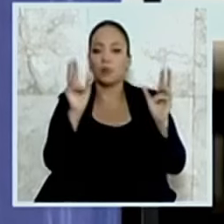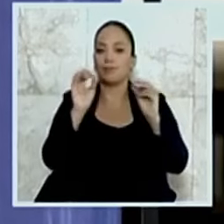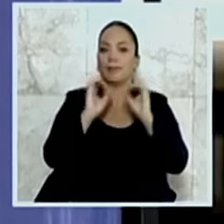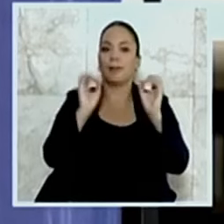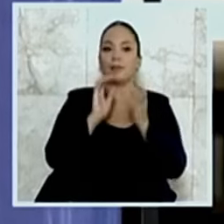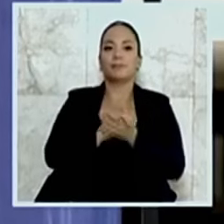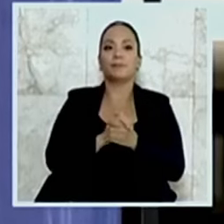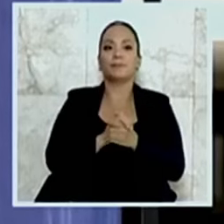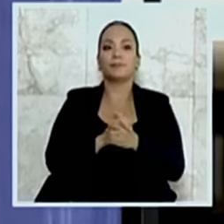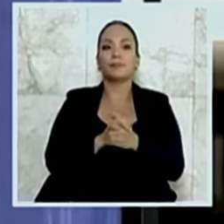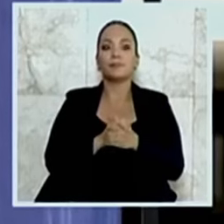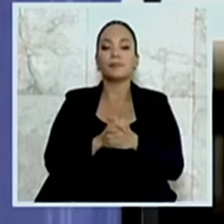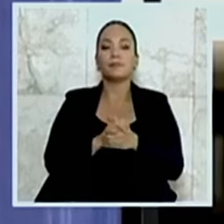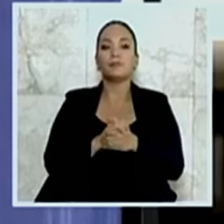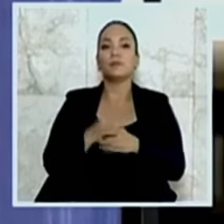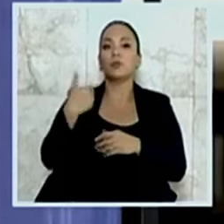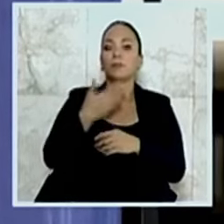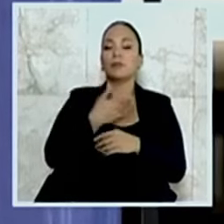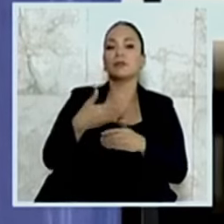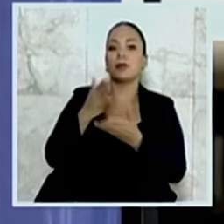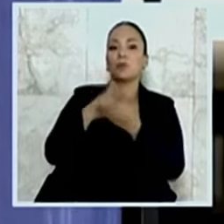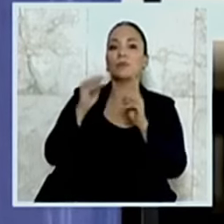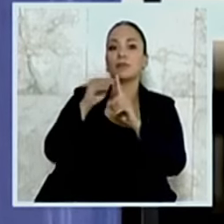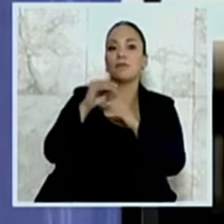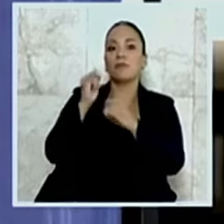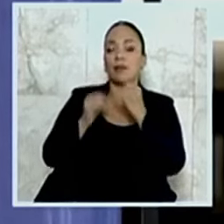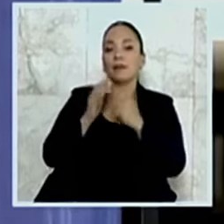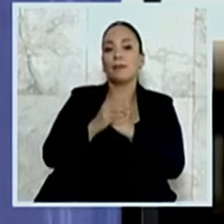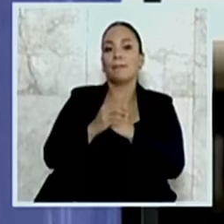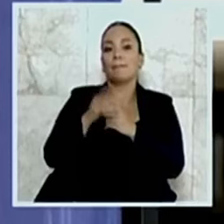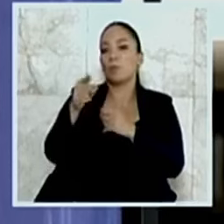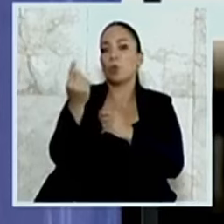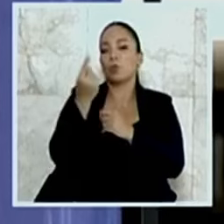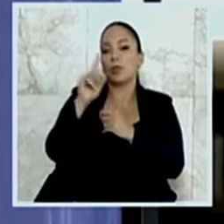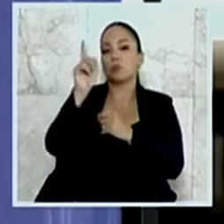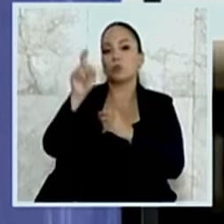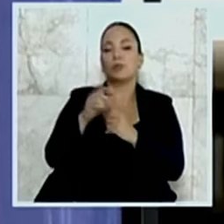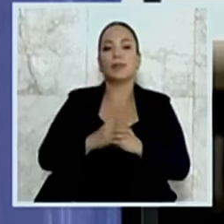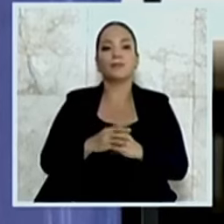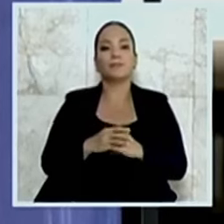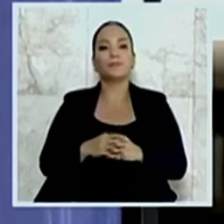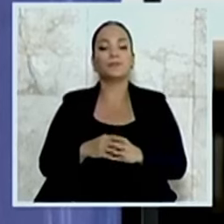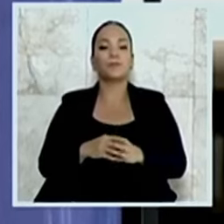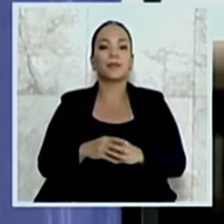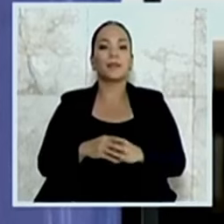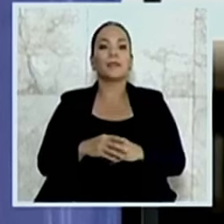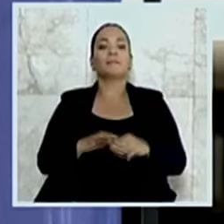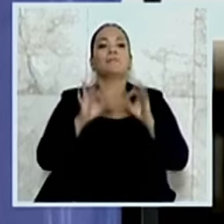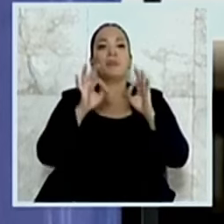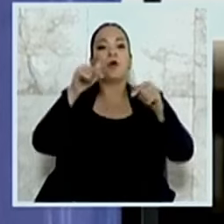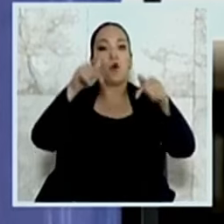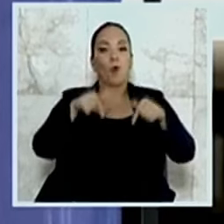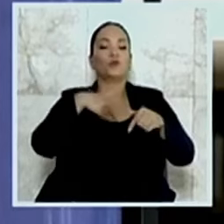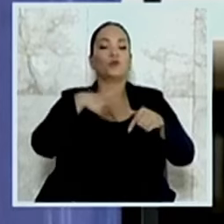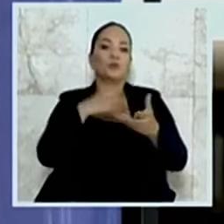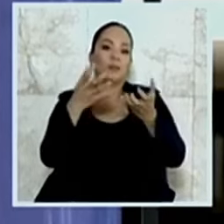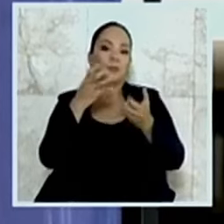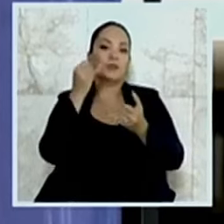Pacífico, como dice usted. Muchas gracias, don Rodrigo. Don Rodrigo, muy amable. Es una excelente pregunta. ¿Tiene repregunta? No.